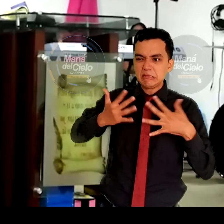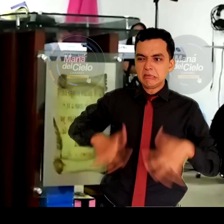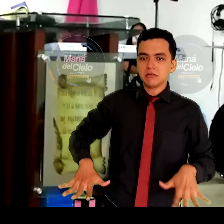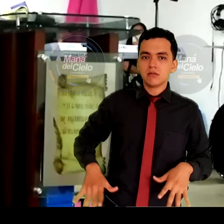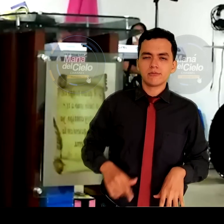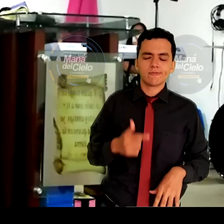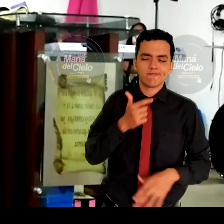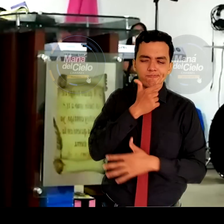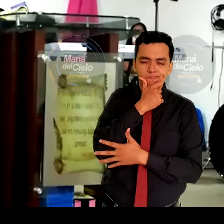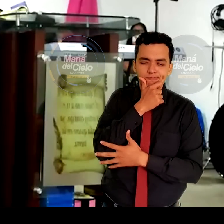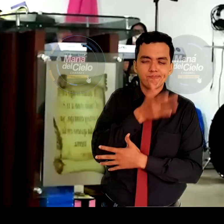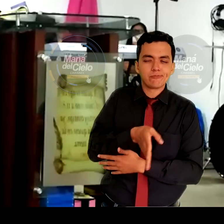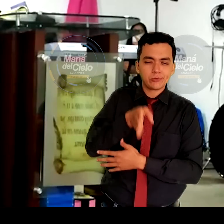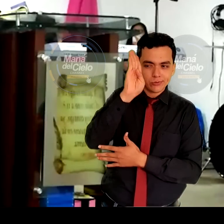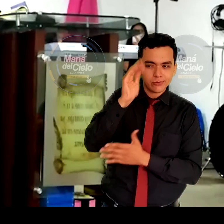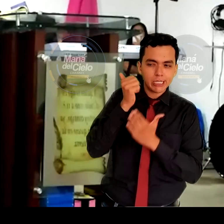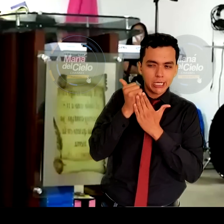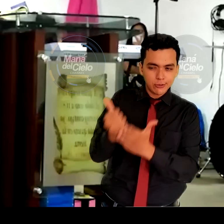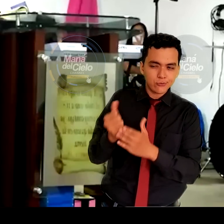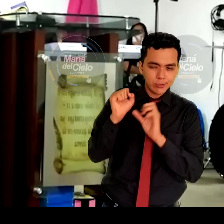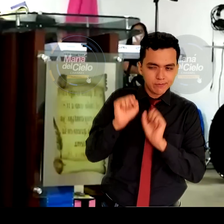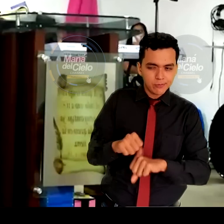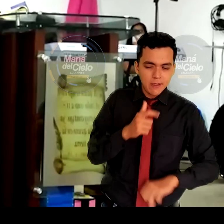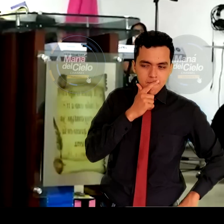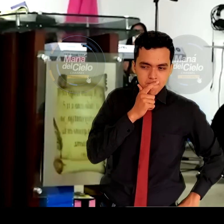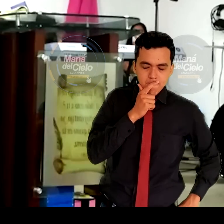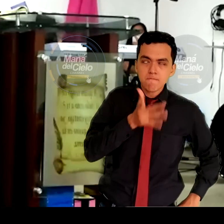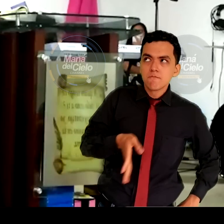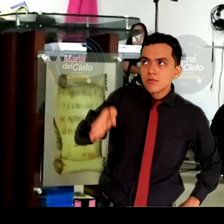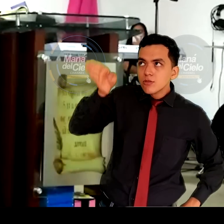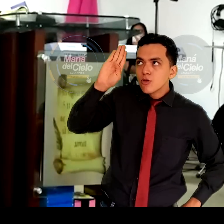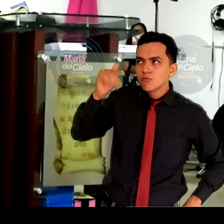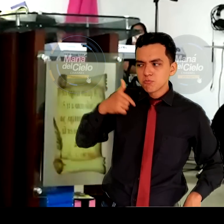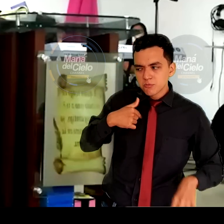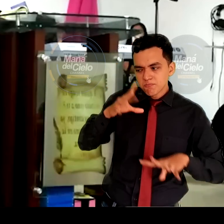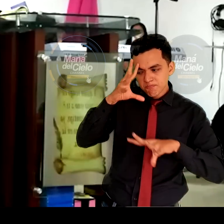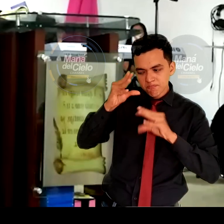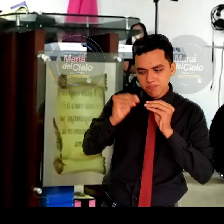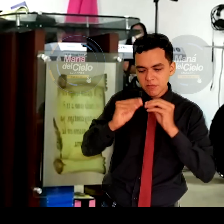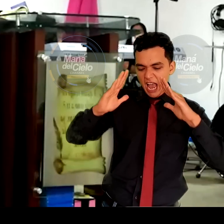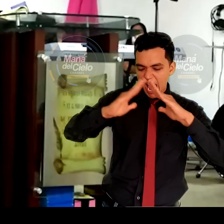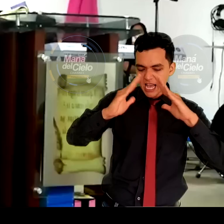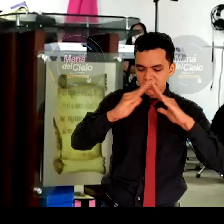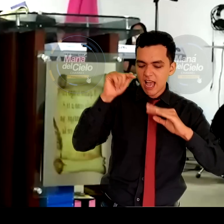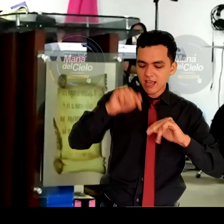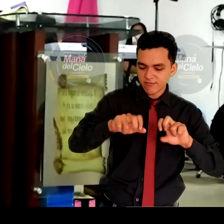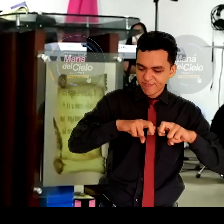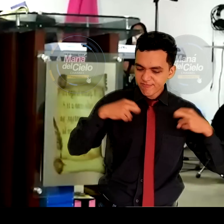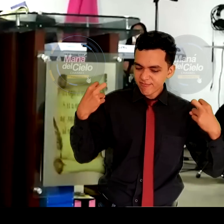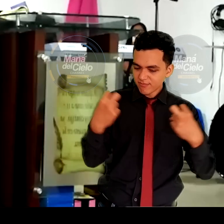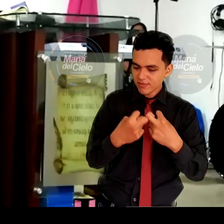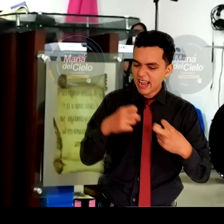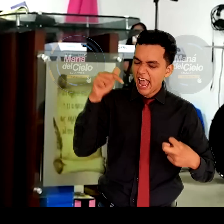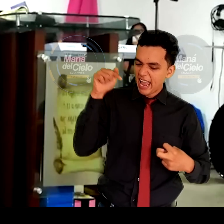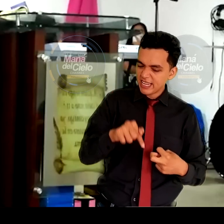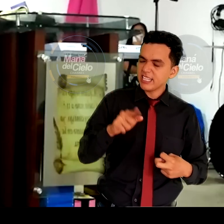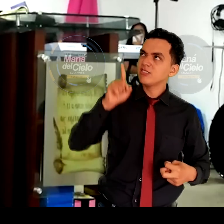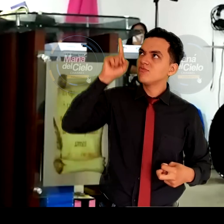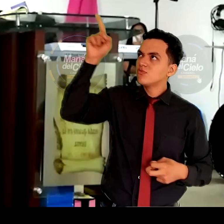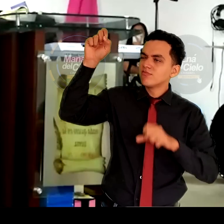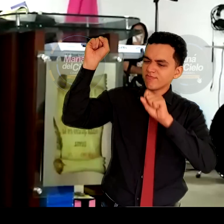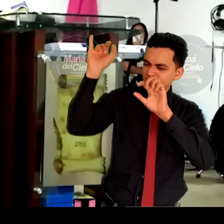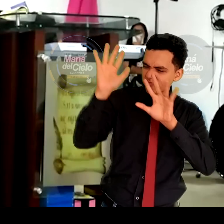ayudar. Les voy a hacer un culto familiar mañana en la noche, donde tú te vas a mover, donde tú te vas